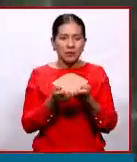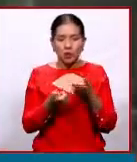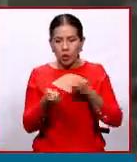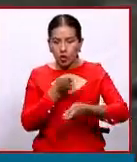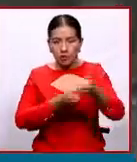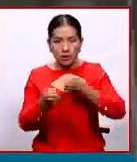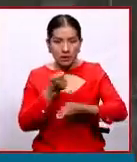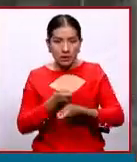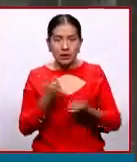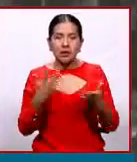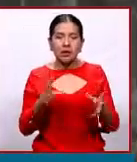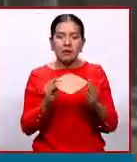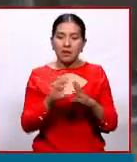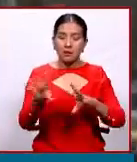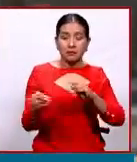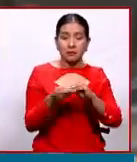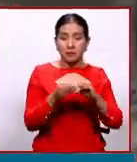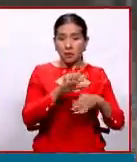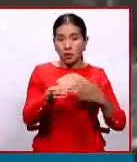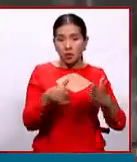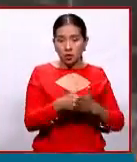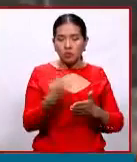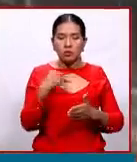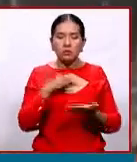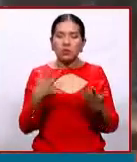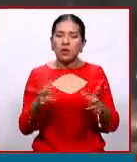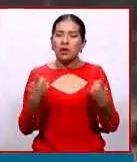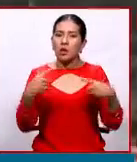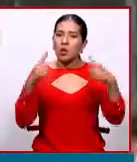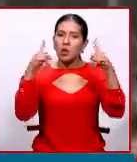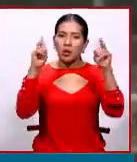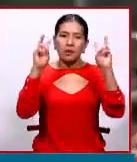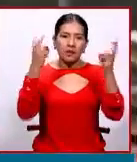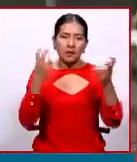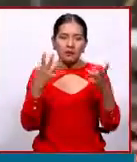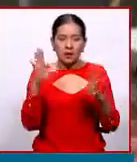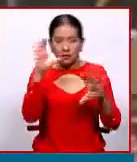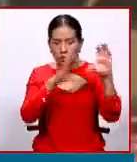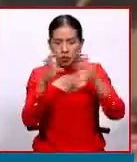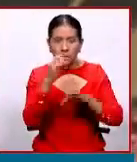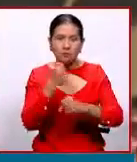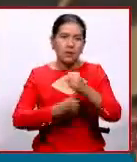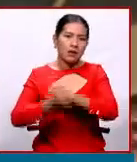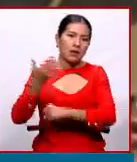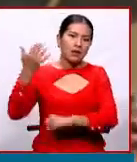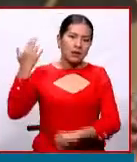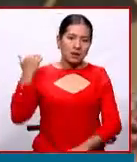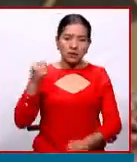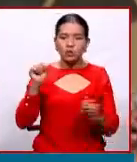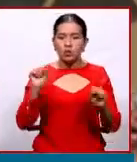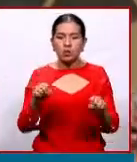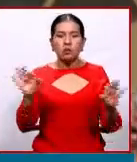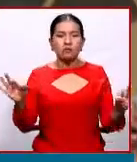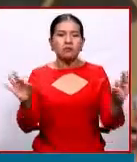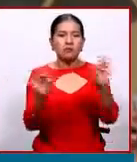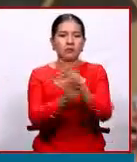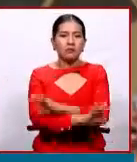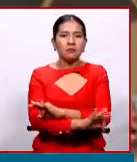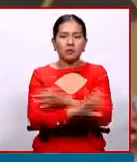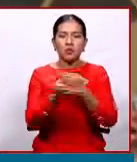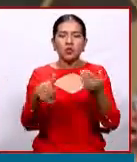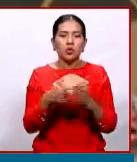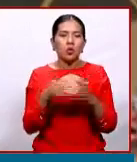y adicionalmente a esto hemos logrado algo que veníamos buscando hace varios años, que era poder sustituir todo lo que